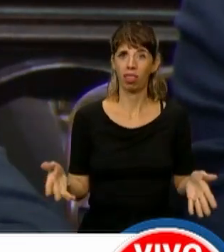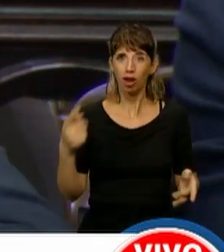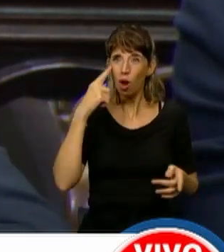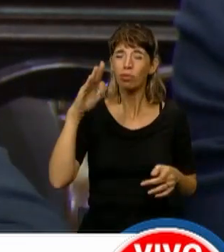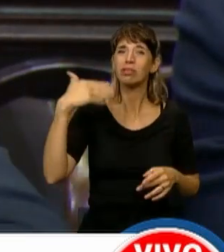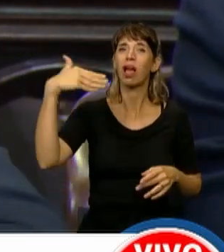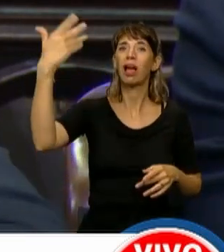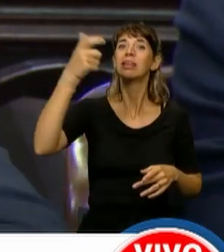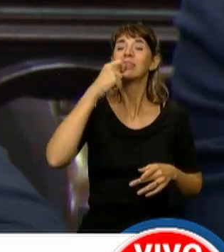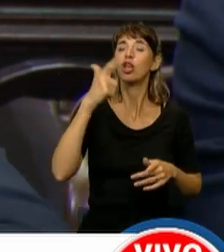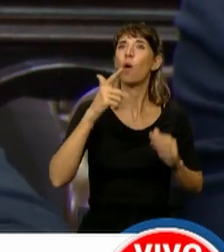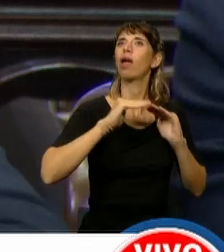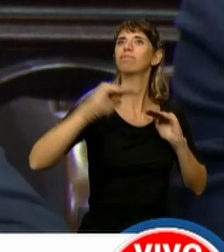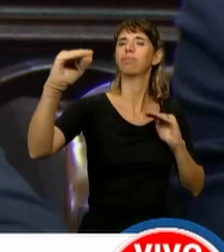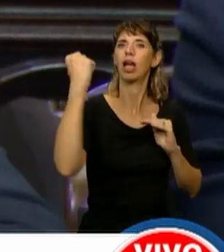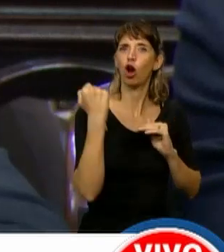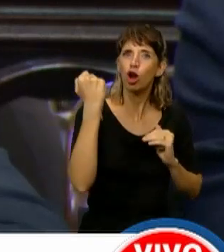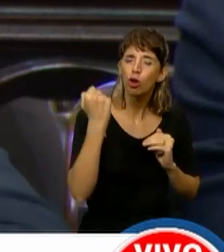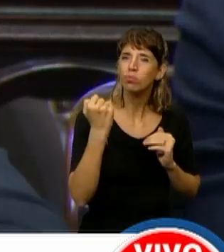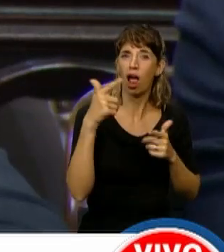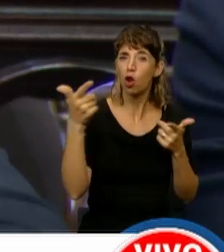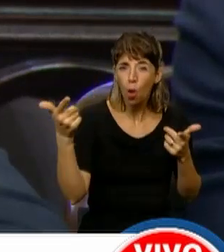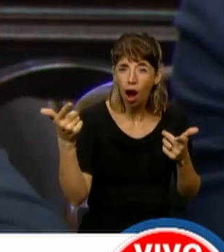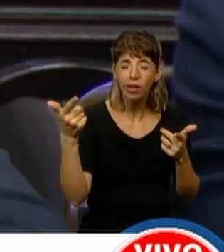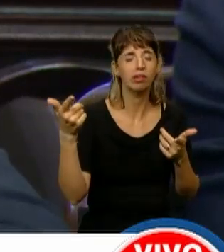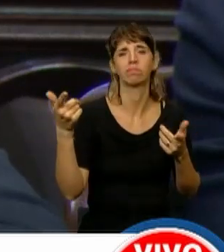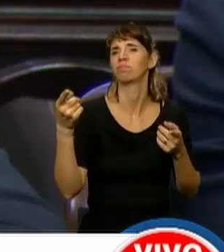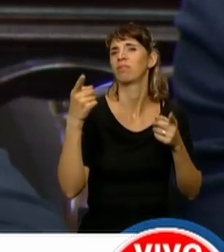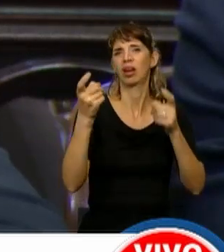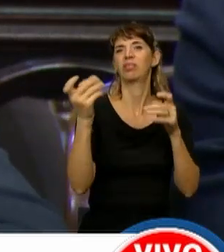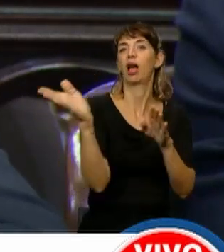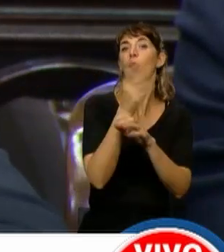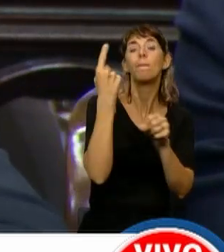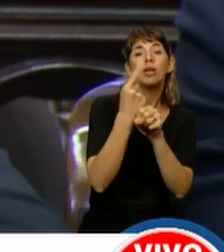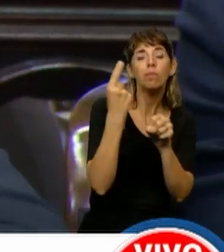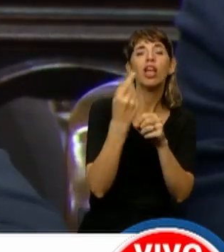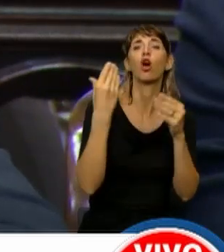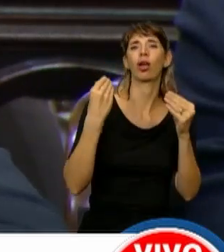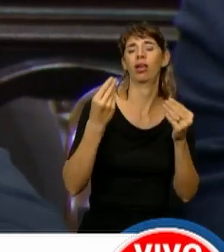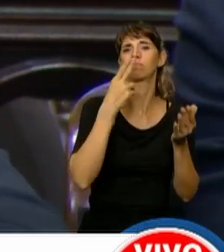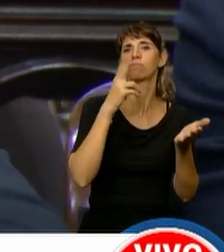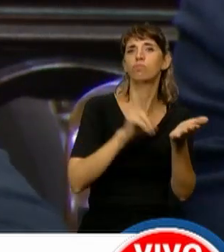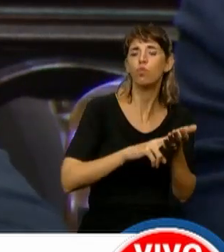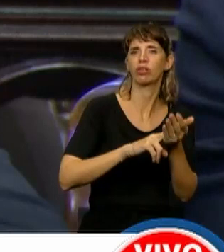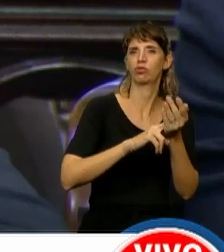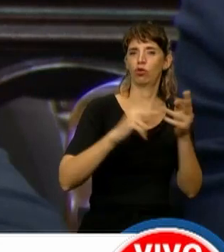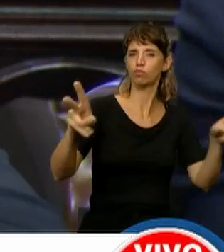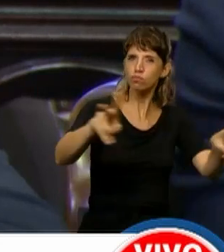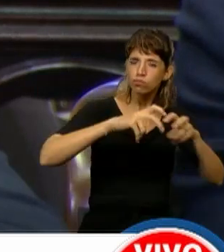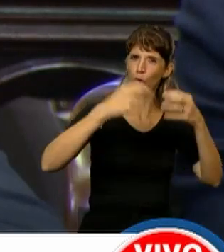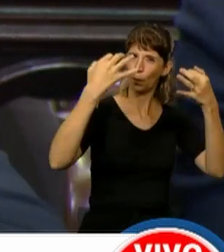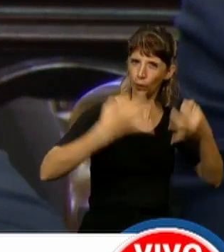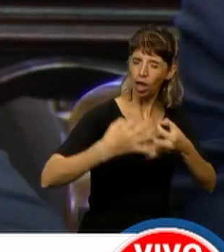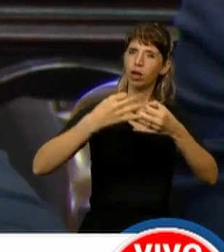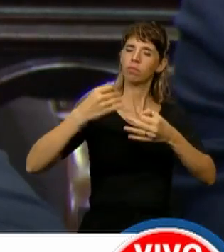no hay estabilidad económica y las actividades económicas surgen con equilibrio fiscal, con una Argentina competitiva y